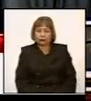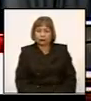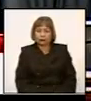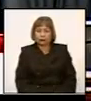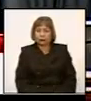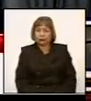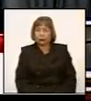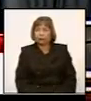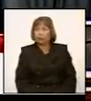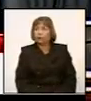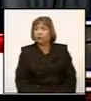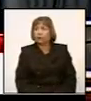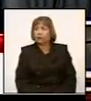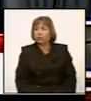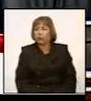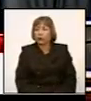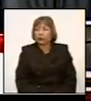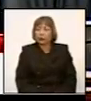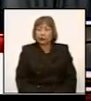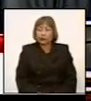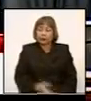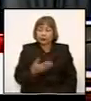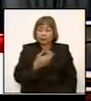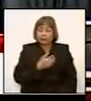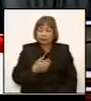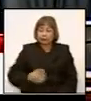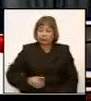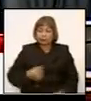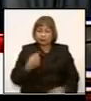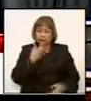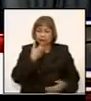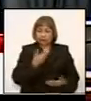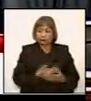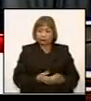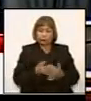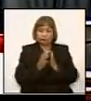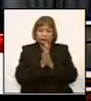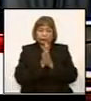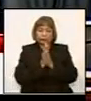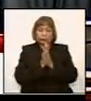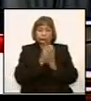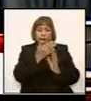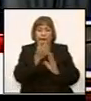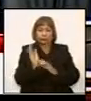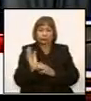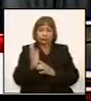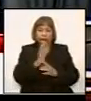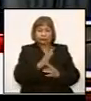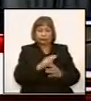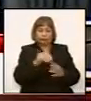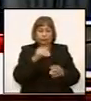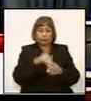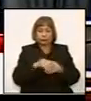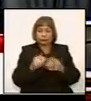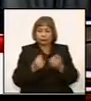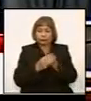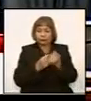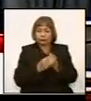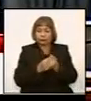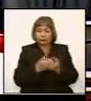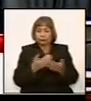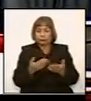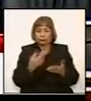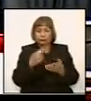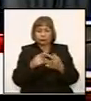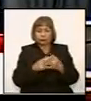Para que concluya, por favor. Así que, señor presidente, yo pediría a la representación nacional que nos puedan apoyar con este voto. Esto es